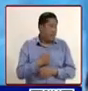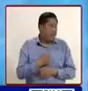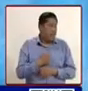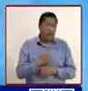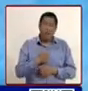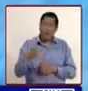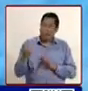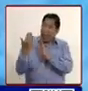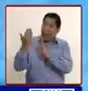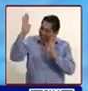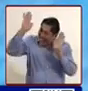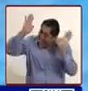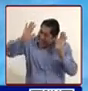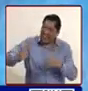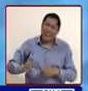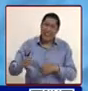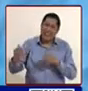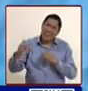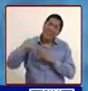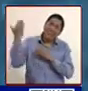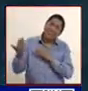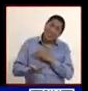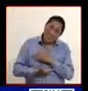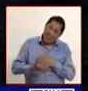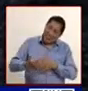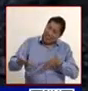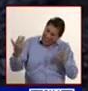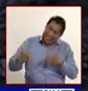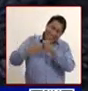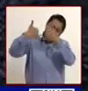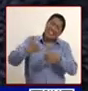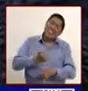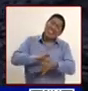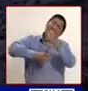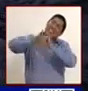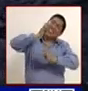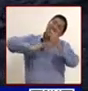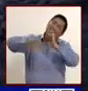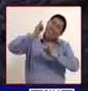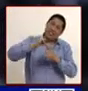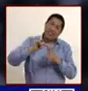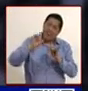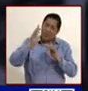invitado una cerveza y ya no me acuerdo nada.